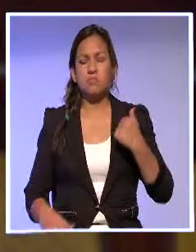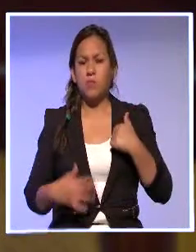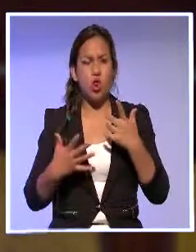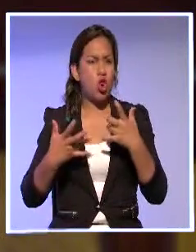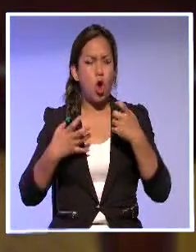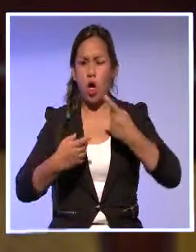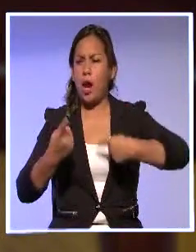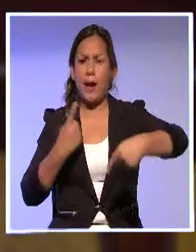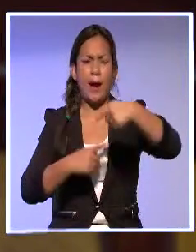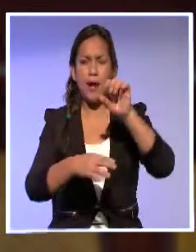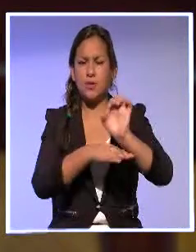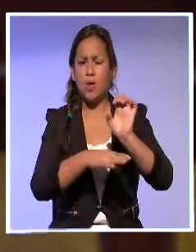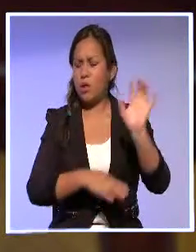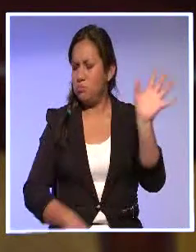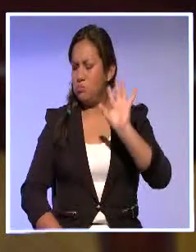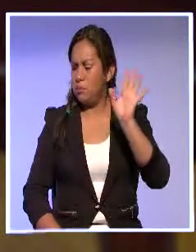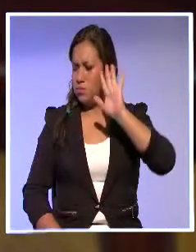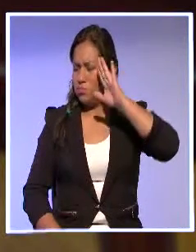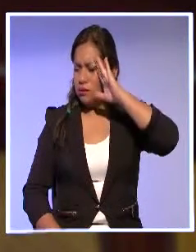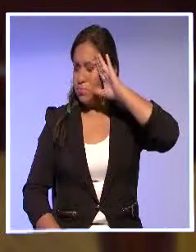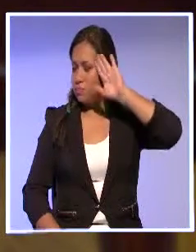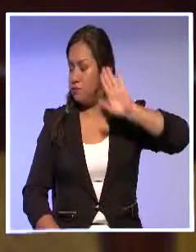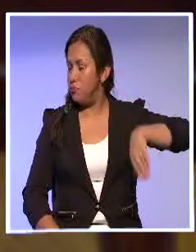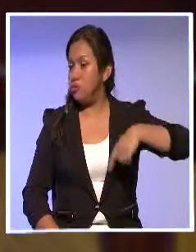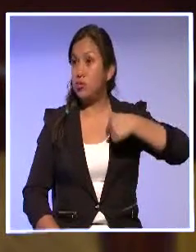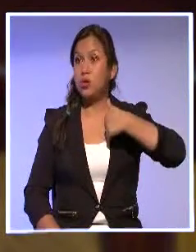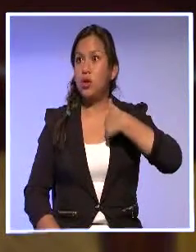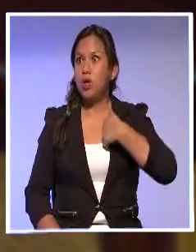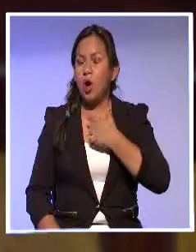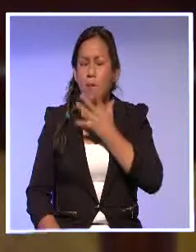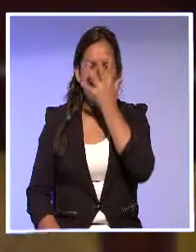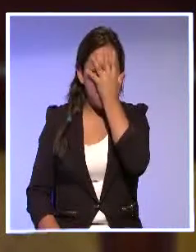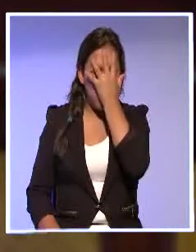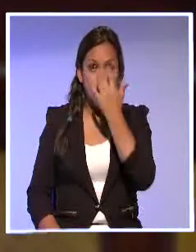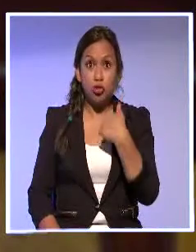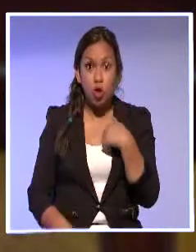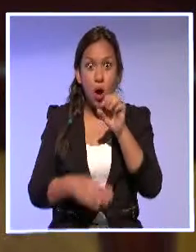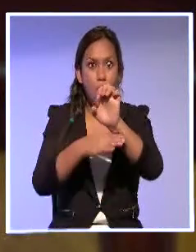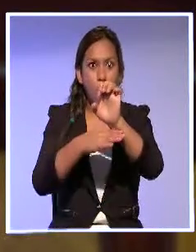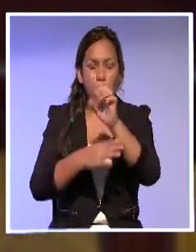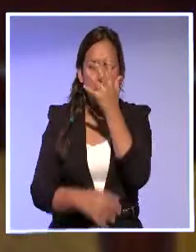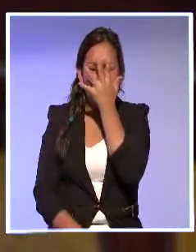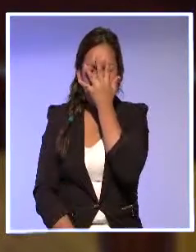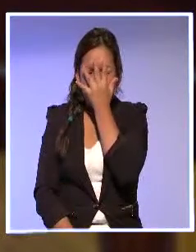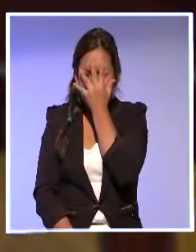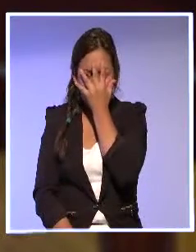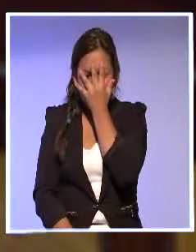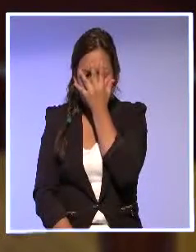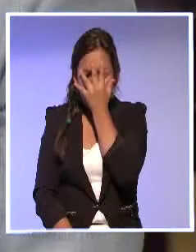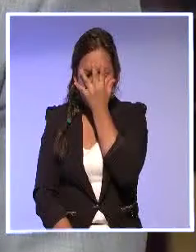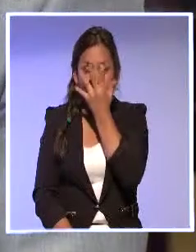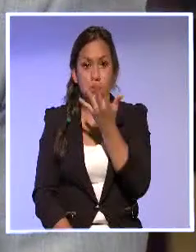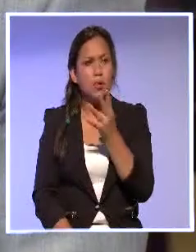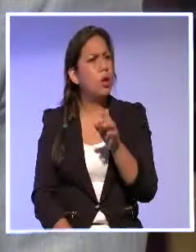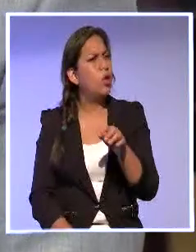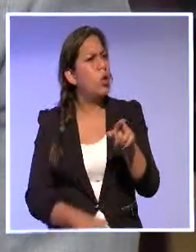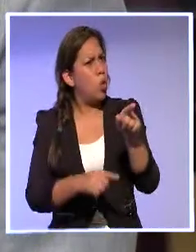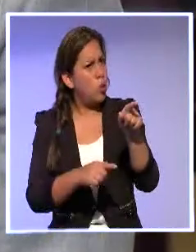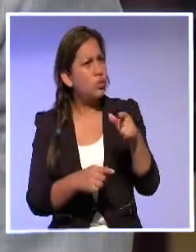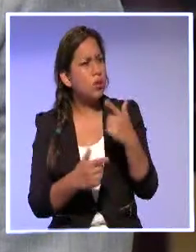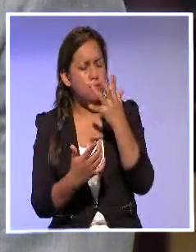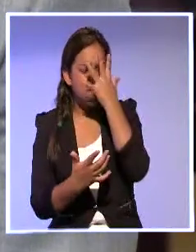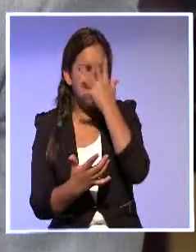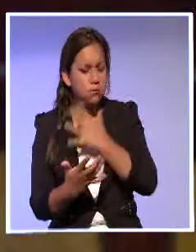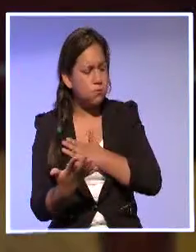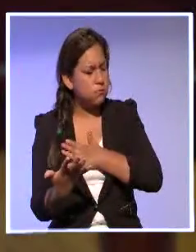en realidad nuestro país será hasta vergonzoso decir que que pertenecíamos al ecuador tú estabas bastante apenada por la realidad que vivió el